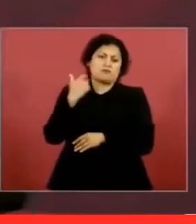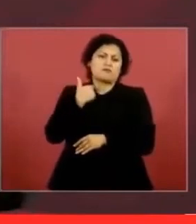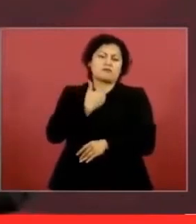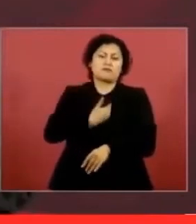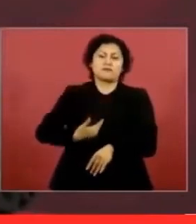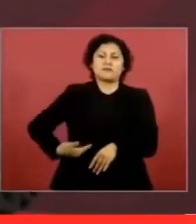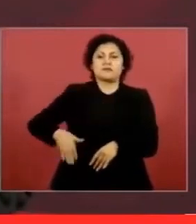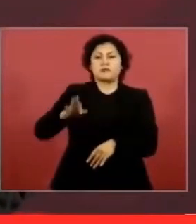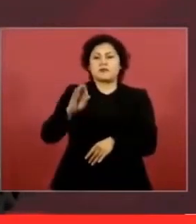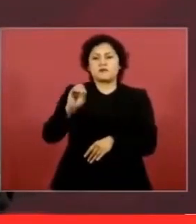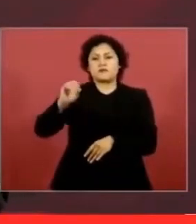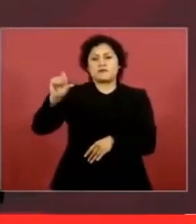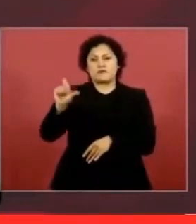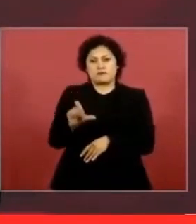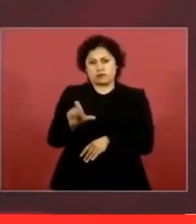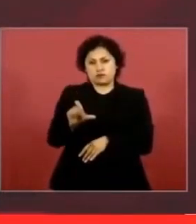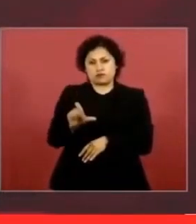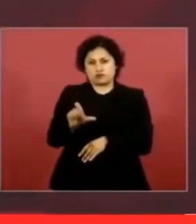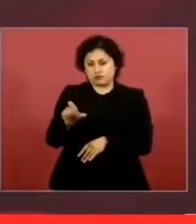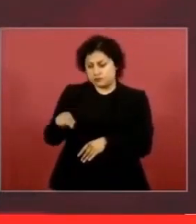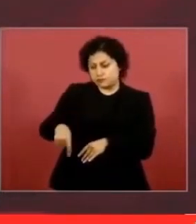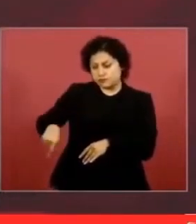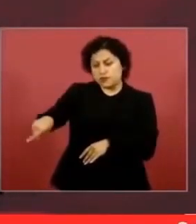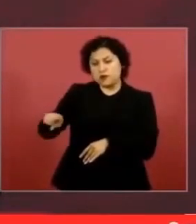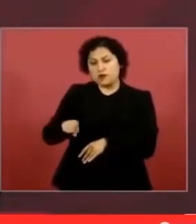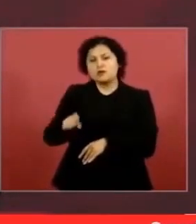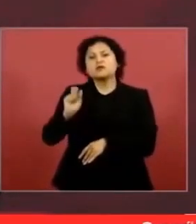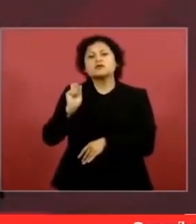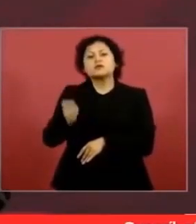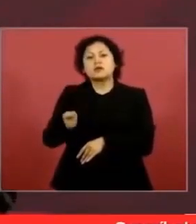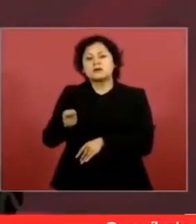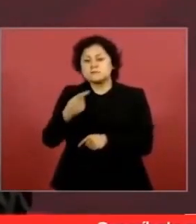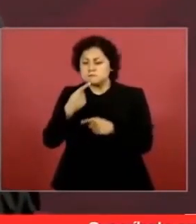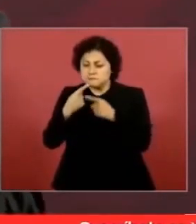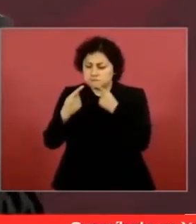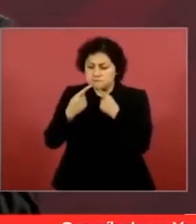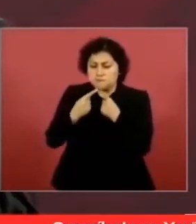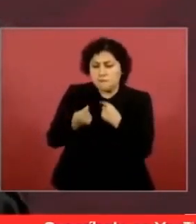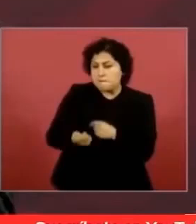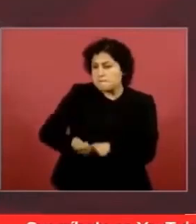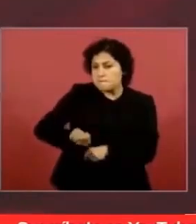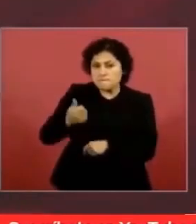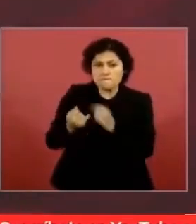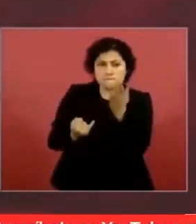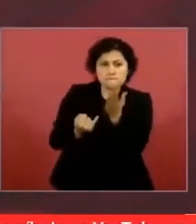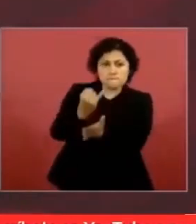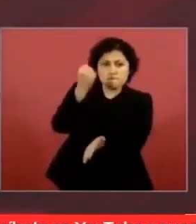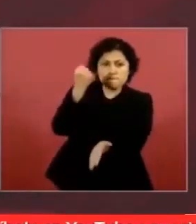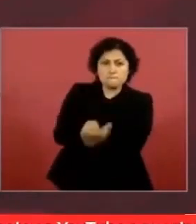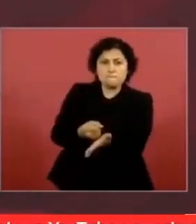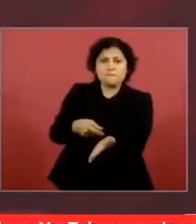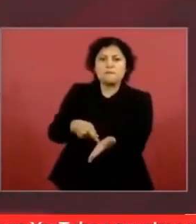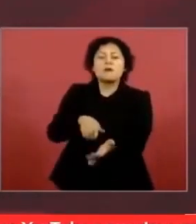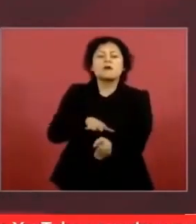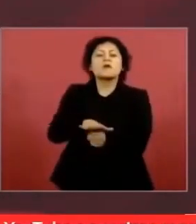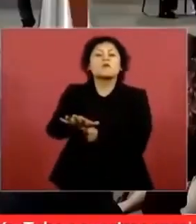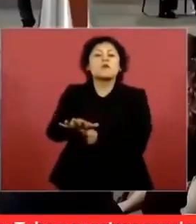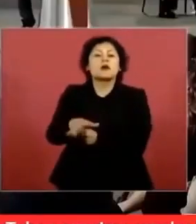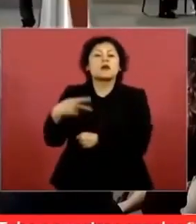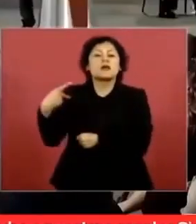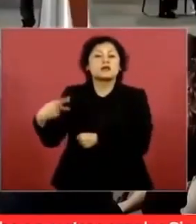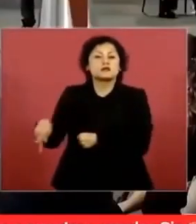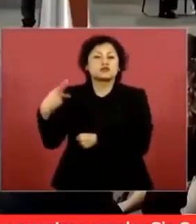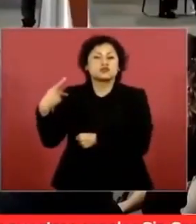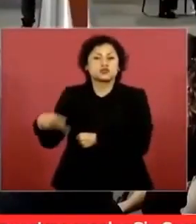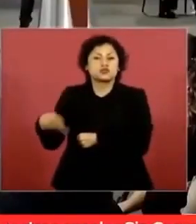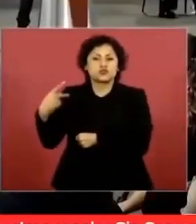lo primero que resuelven es mantener en secreto la lista de los